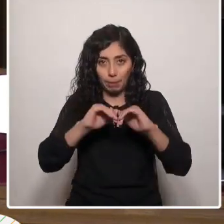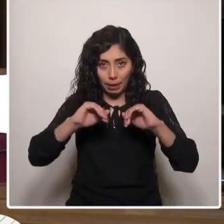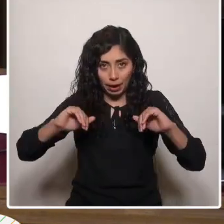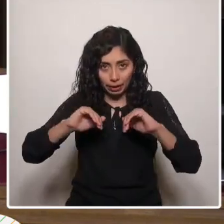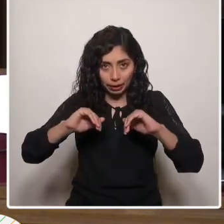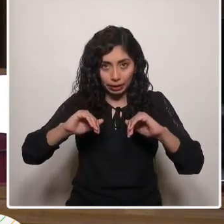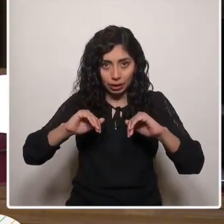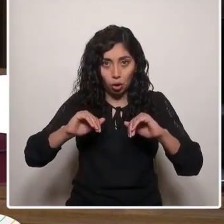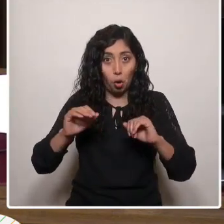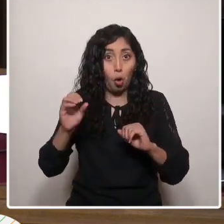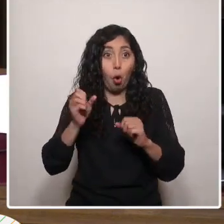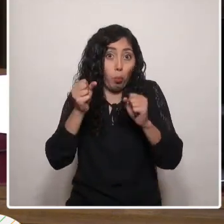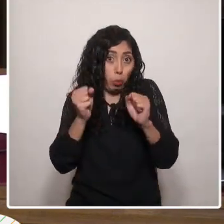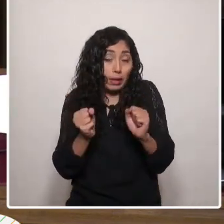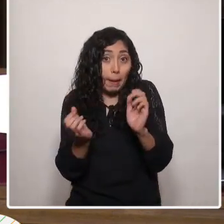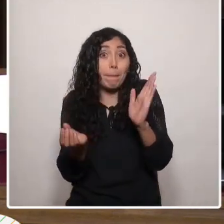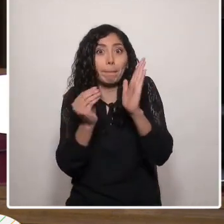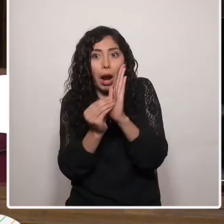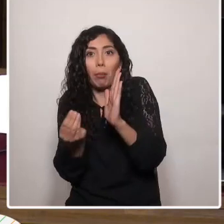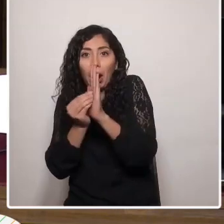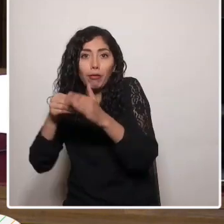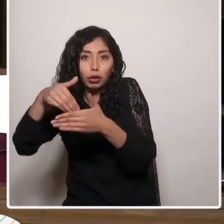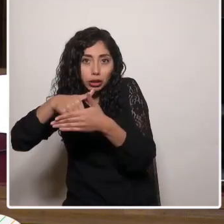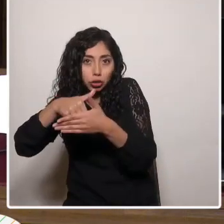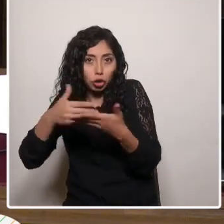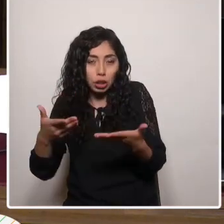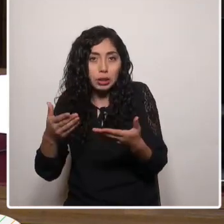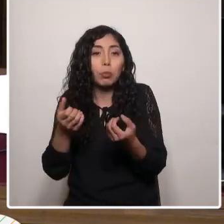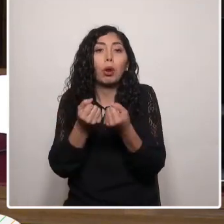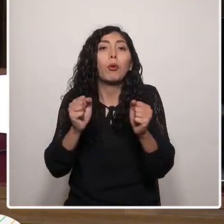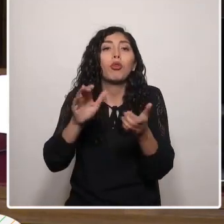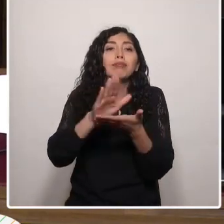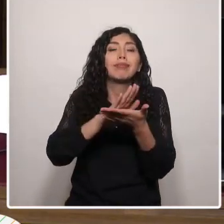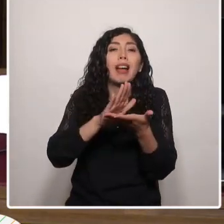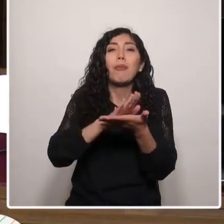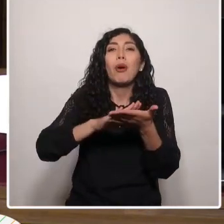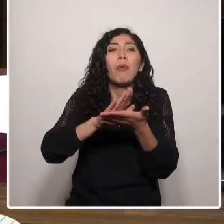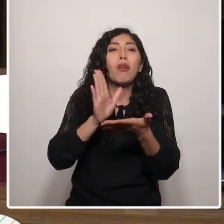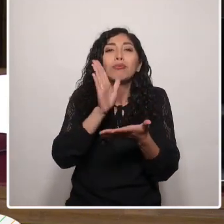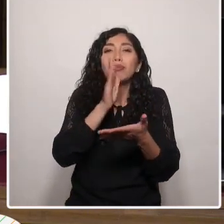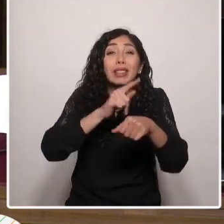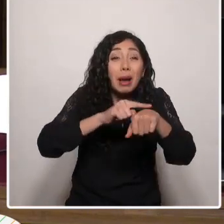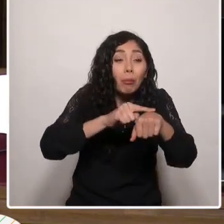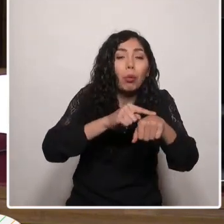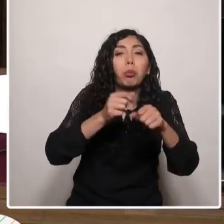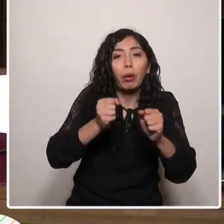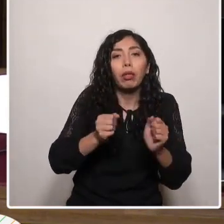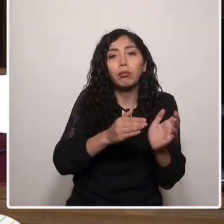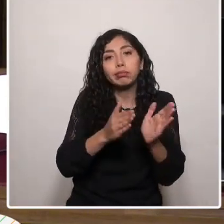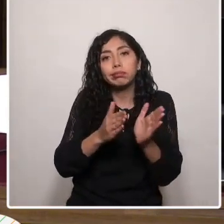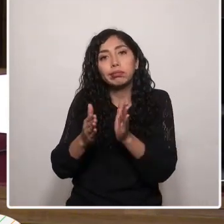O sea, podrían haber más votaciones si nadie alcanza en una primera, segunda o tercera la mayoría absoluta.